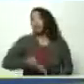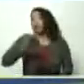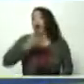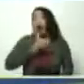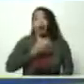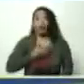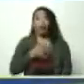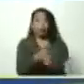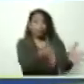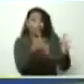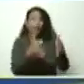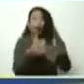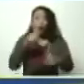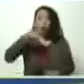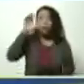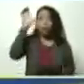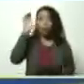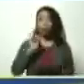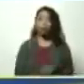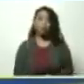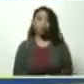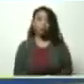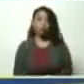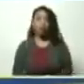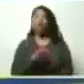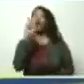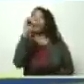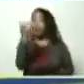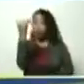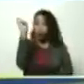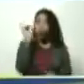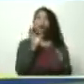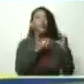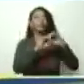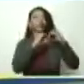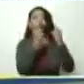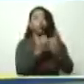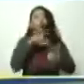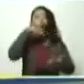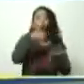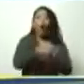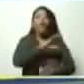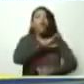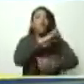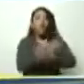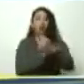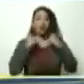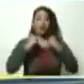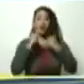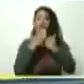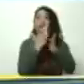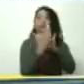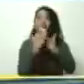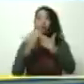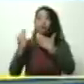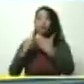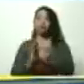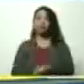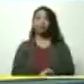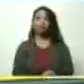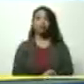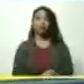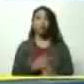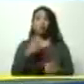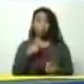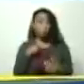alcaldes que ganó en el país también está una organización llamada Fuerza Vecinal con la cual me